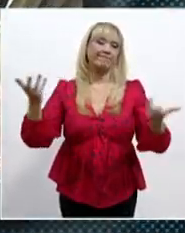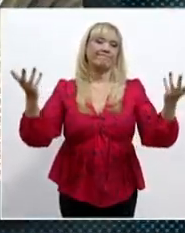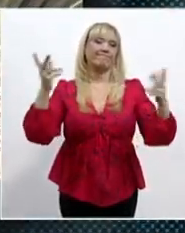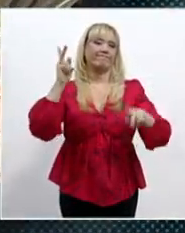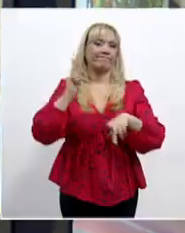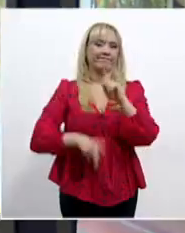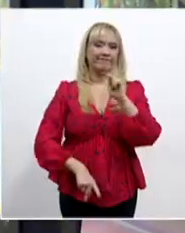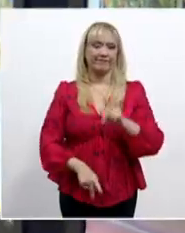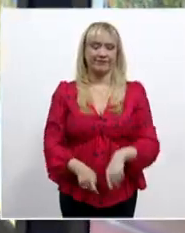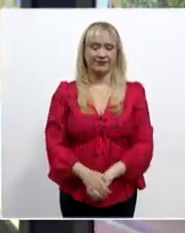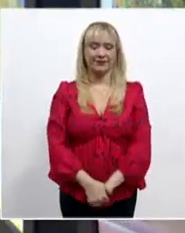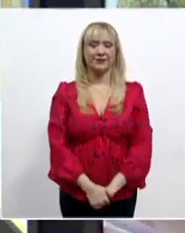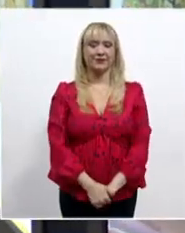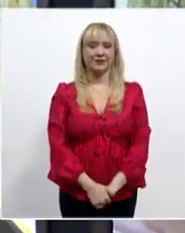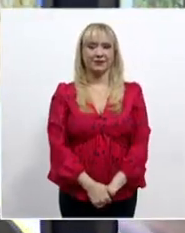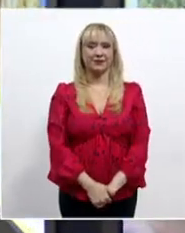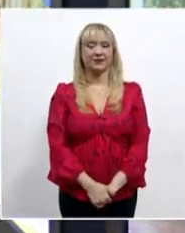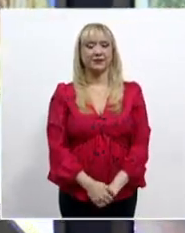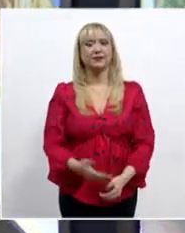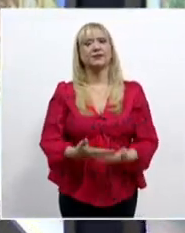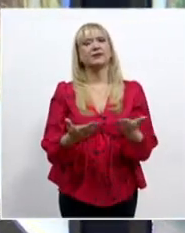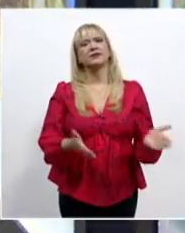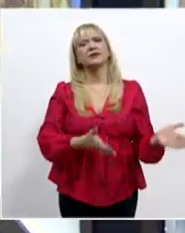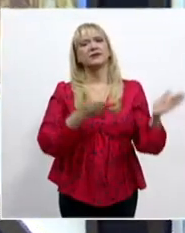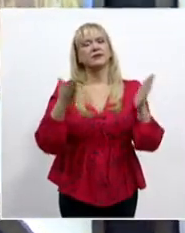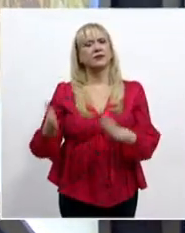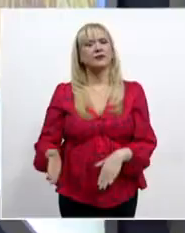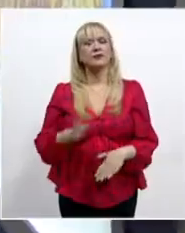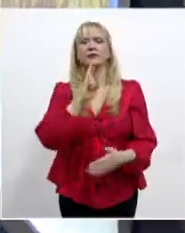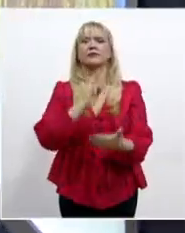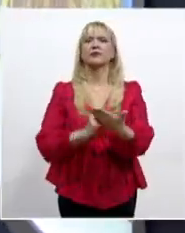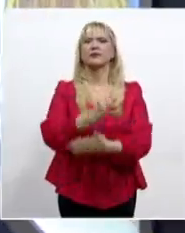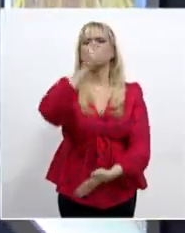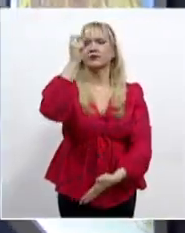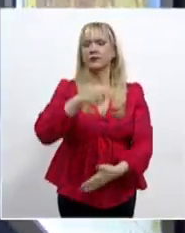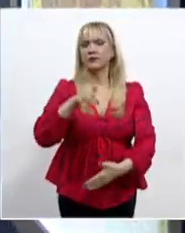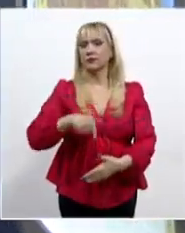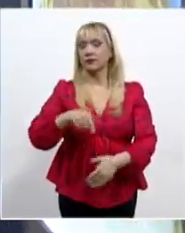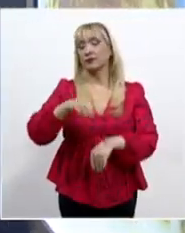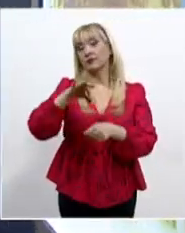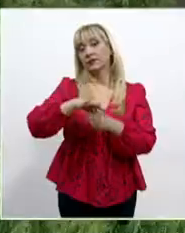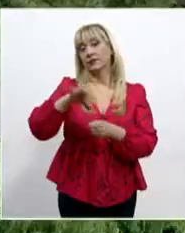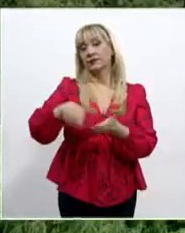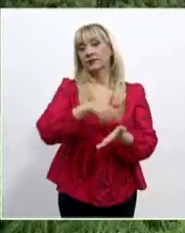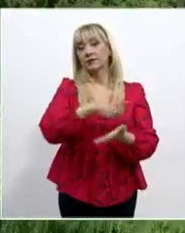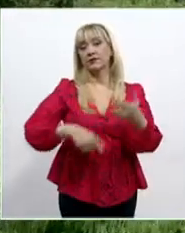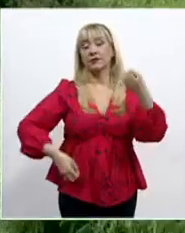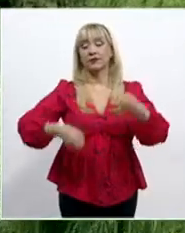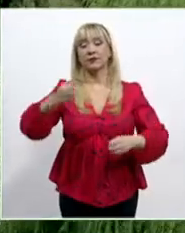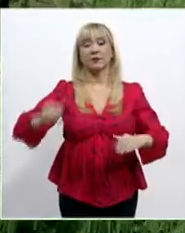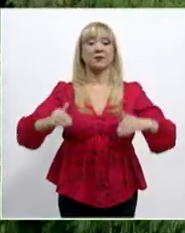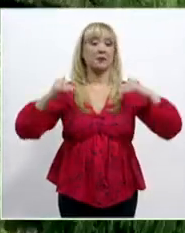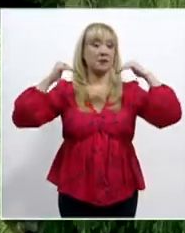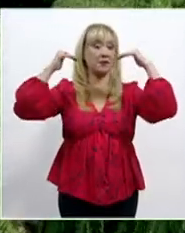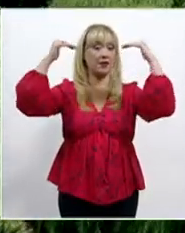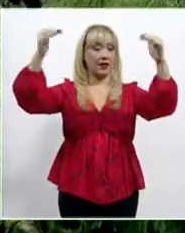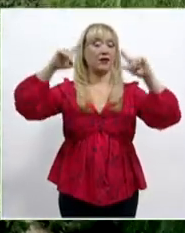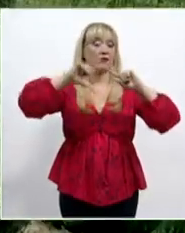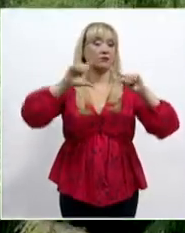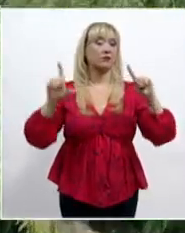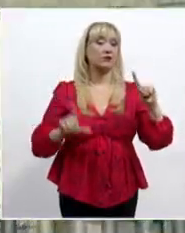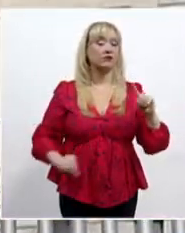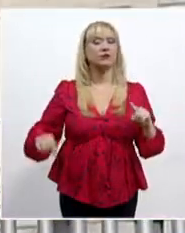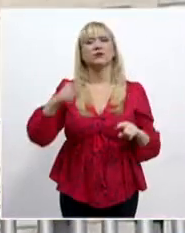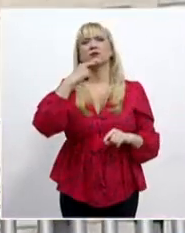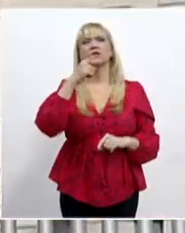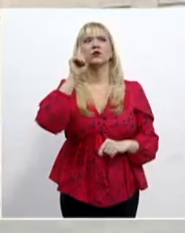Daza. En más información, con sus sentencias, el Tribunal Electoral del Poder Judicial de la Federación ha abierto la participación